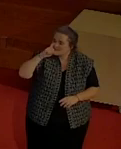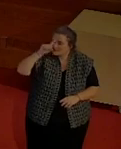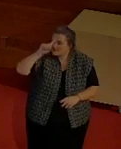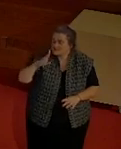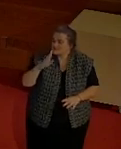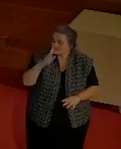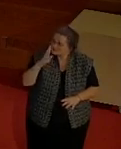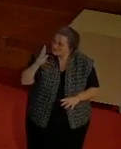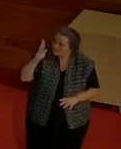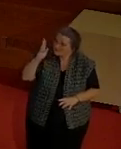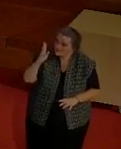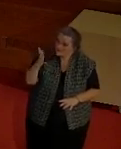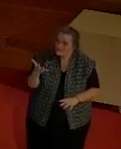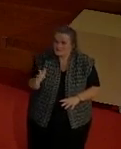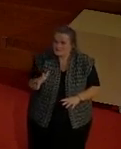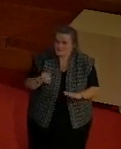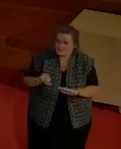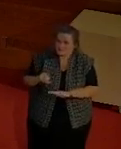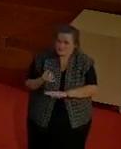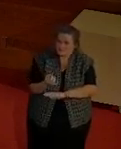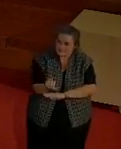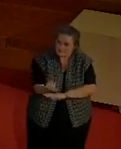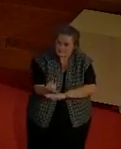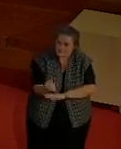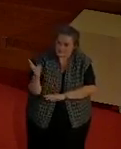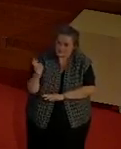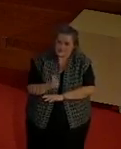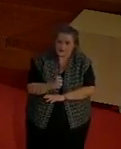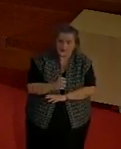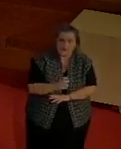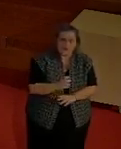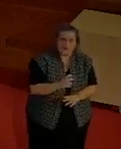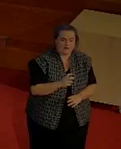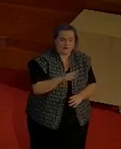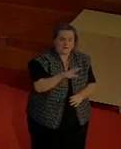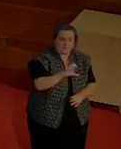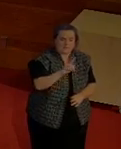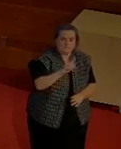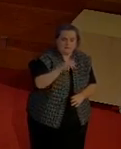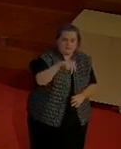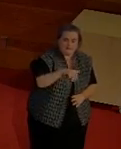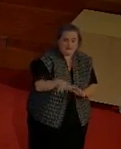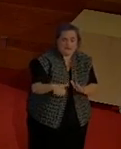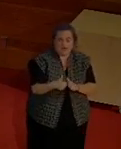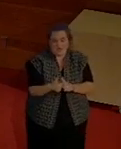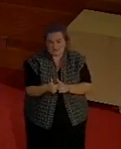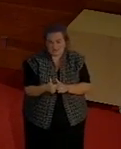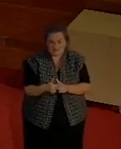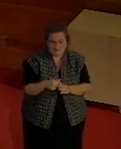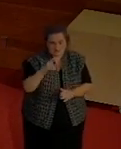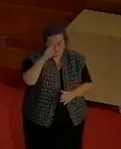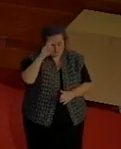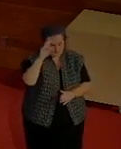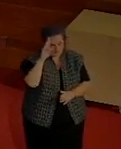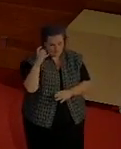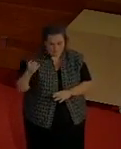años llegó un tren desde eh pequín a la estación de Atocha en Madrid y resultaba curioso y